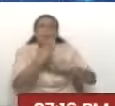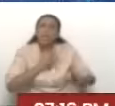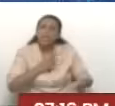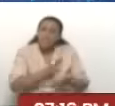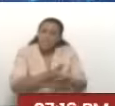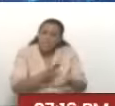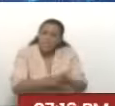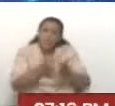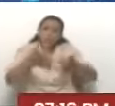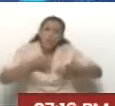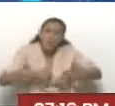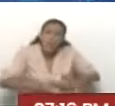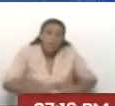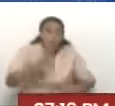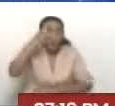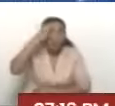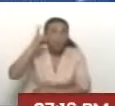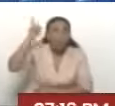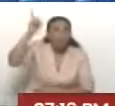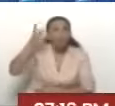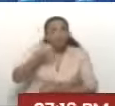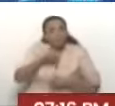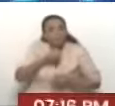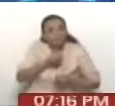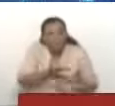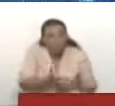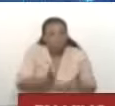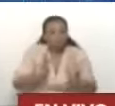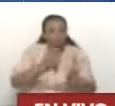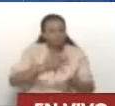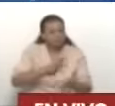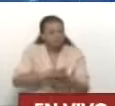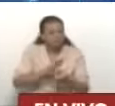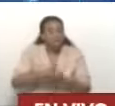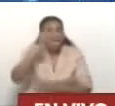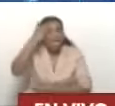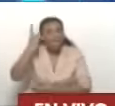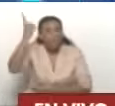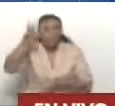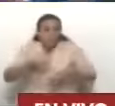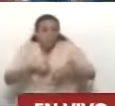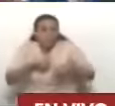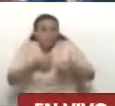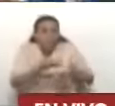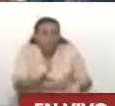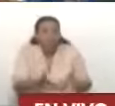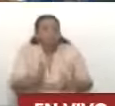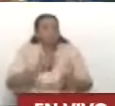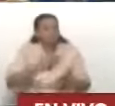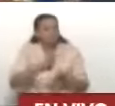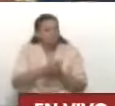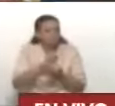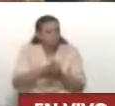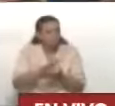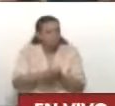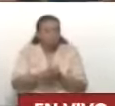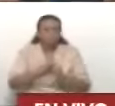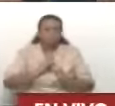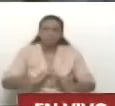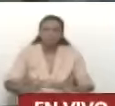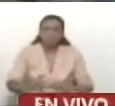mijo, que Dios proveerá. Dios proveerá, Dios proveerá.